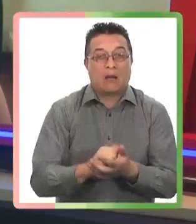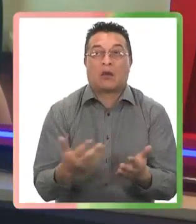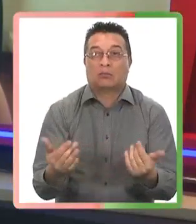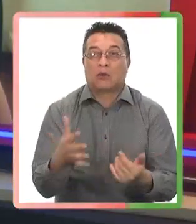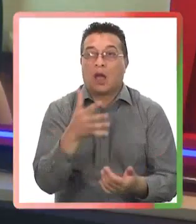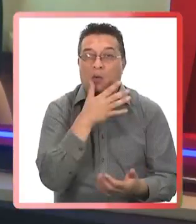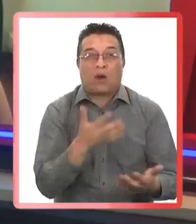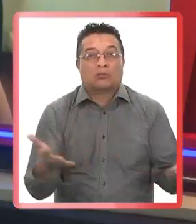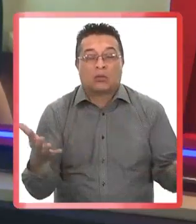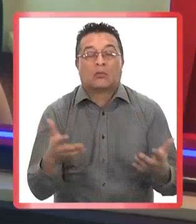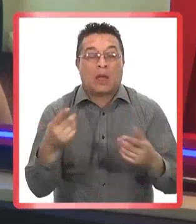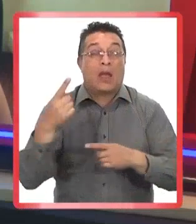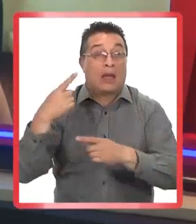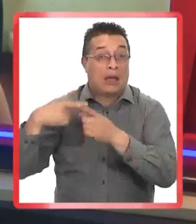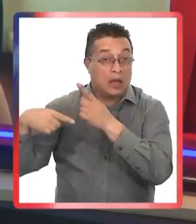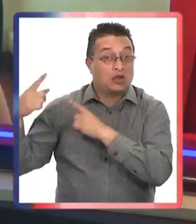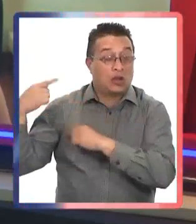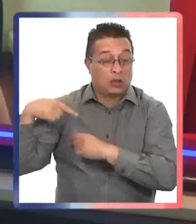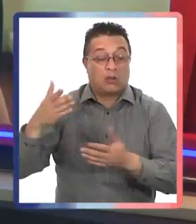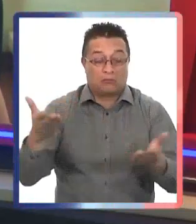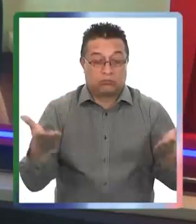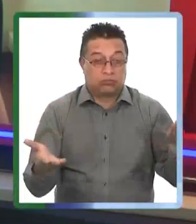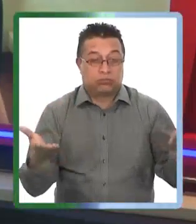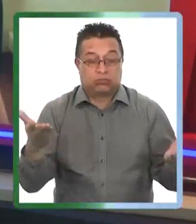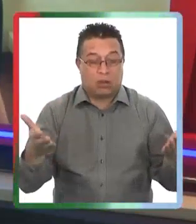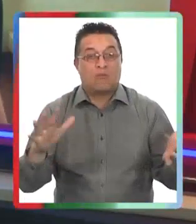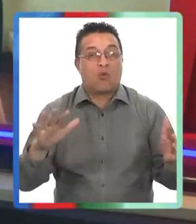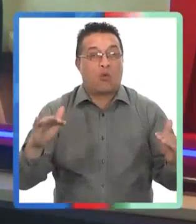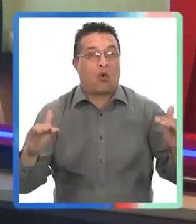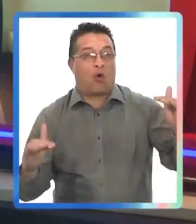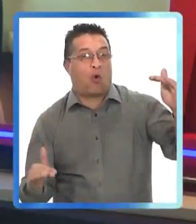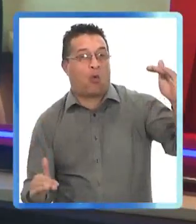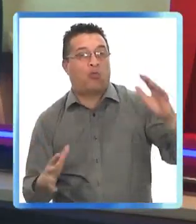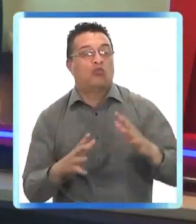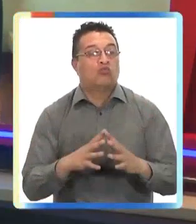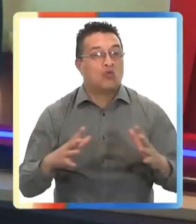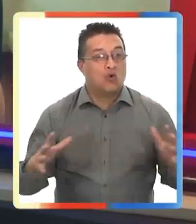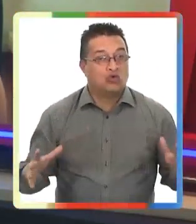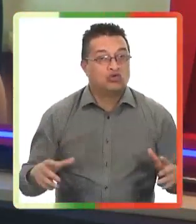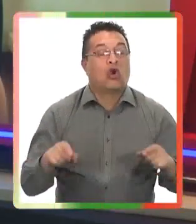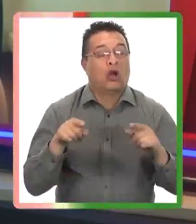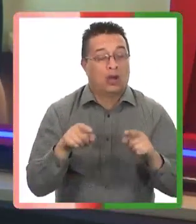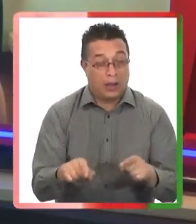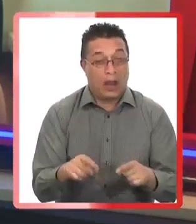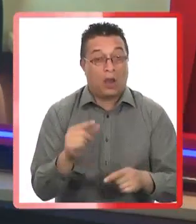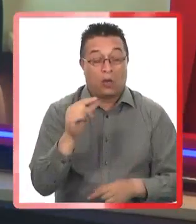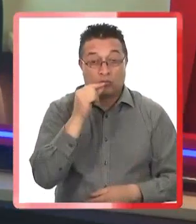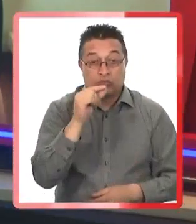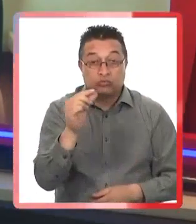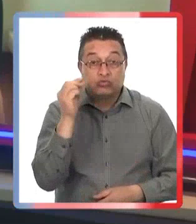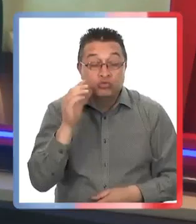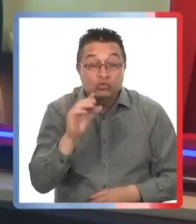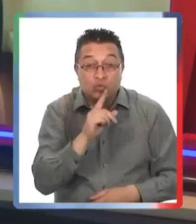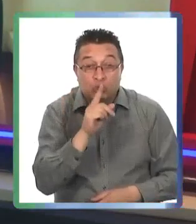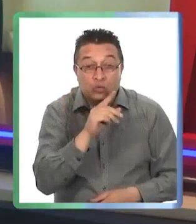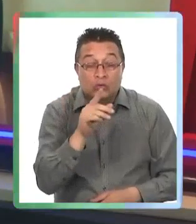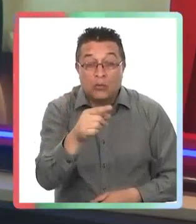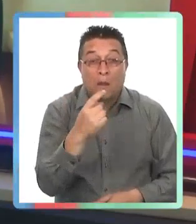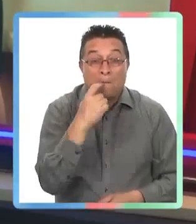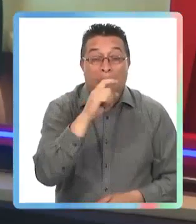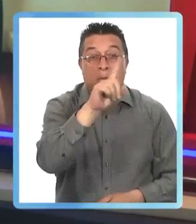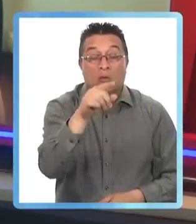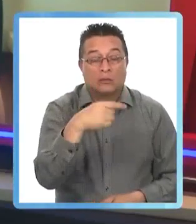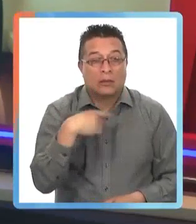bastante desequilibrada. En estos últimos segundos de la entrevista me gustaría saber cuál es el compromiso de este gobierno con el mundo de